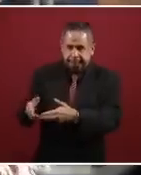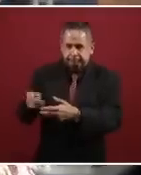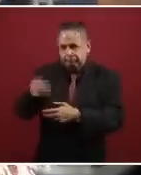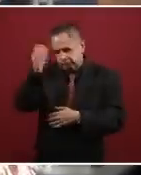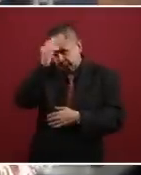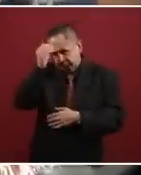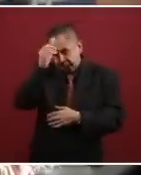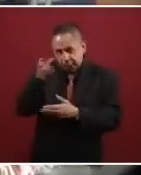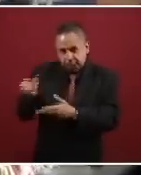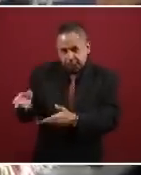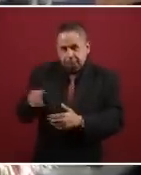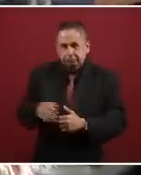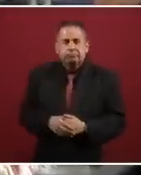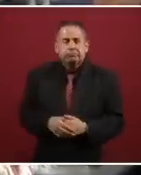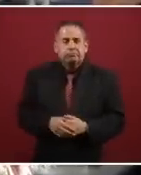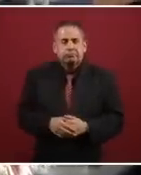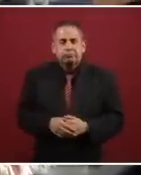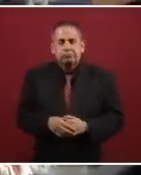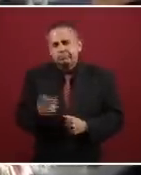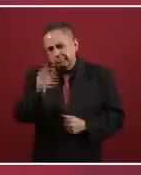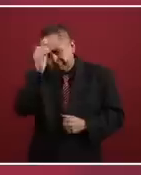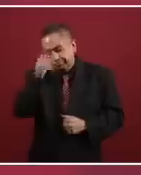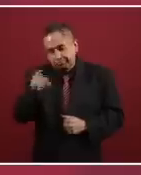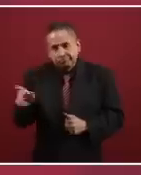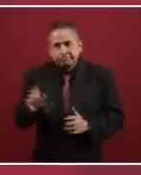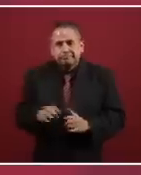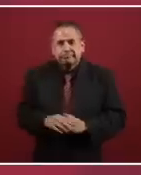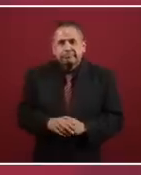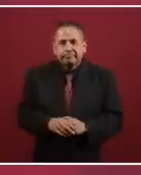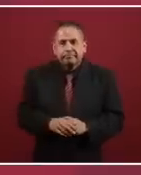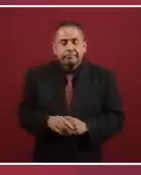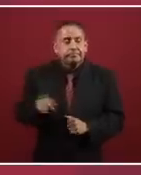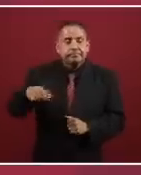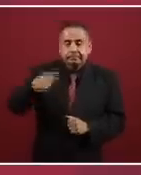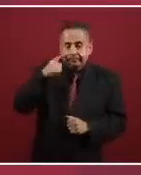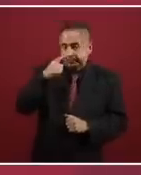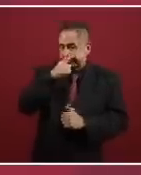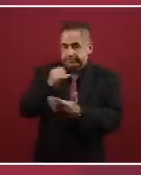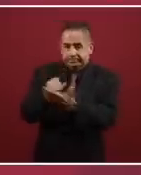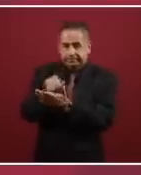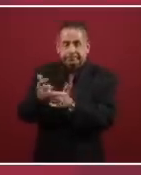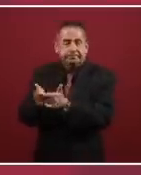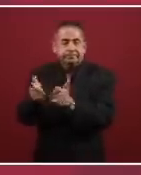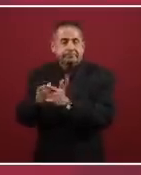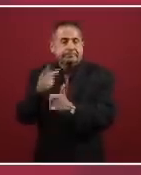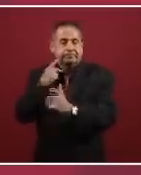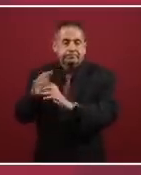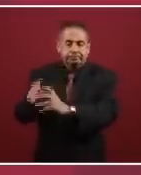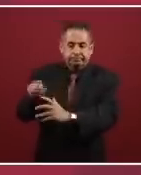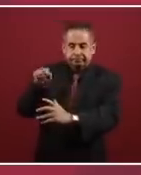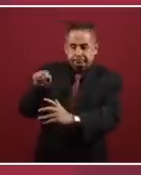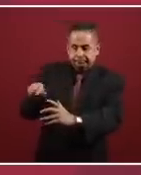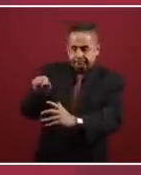opinión sobre el tema? Es una decisión de los partidos.